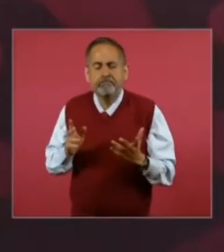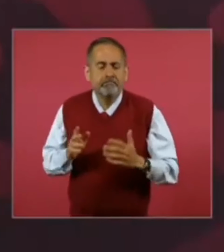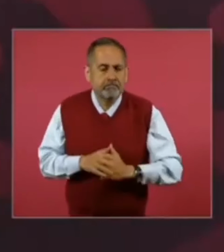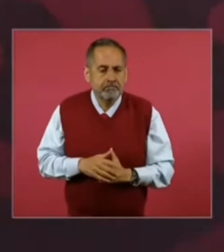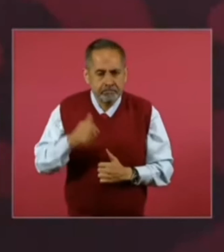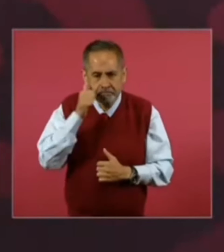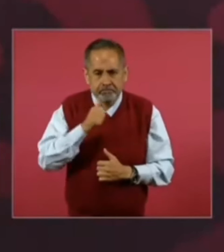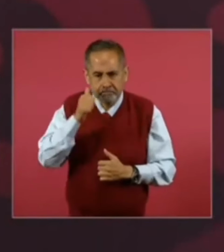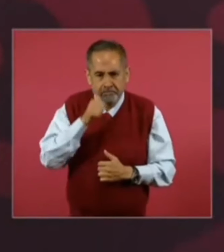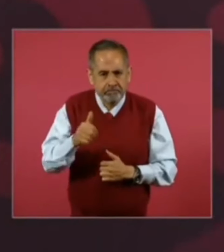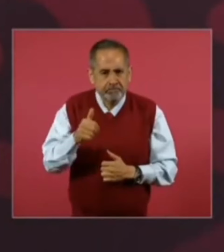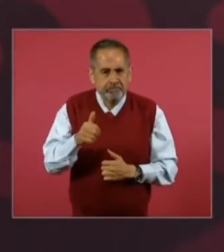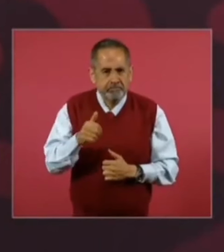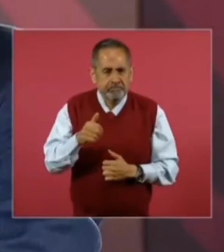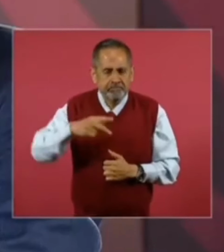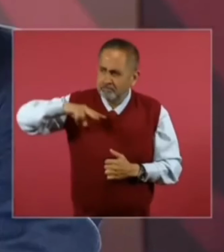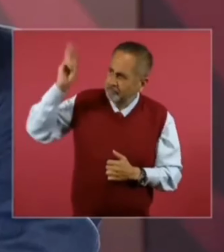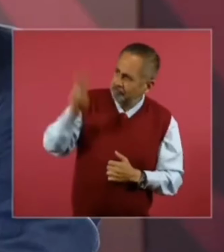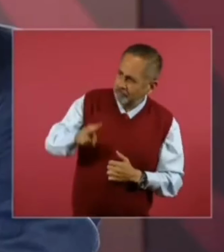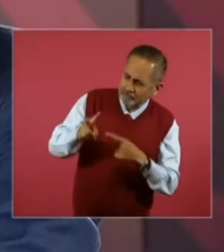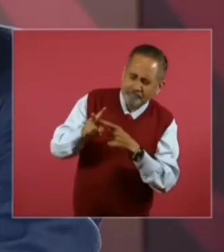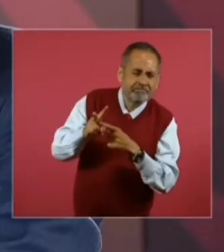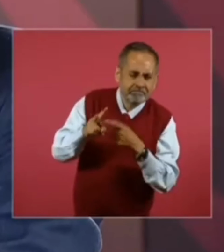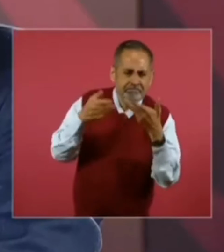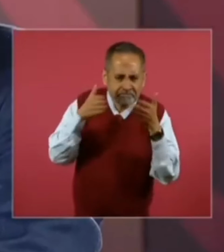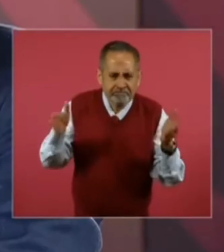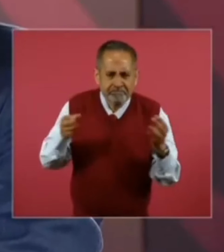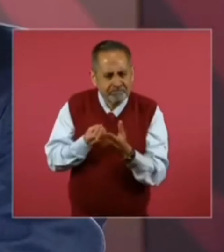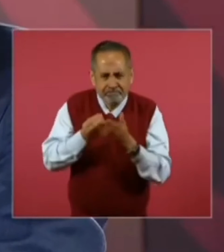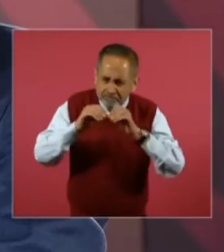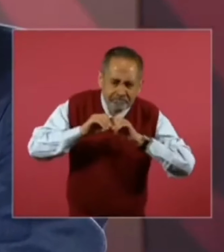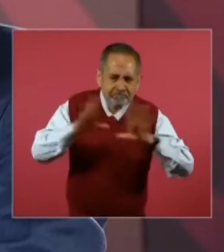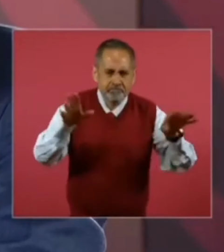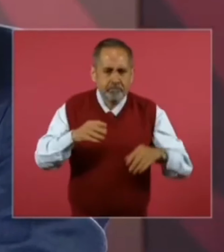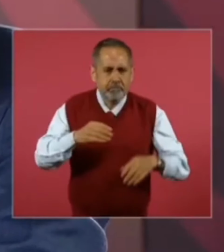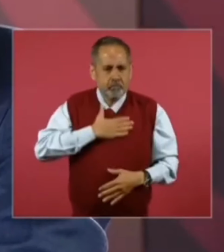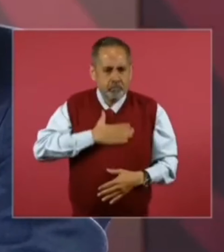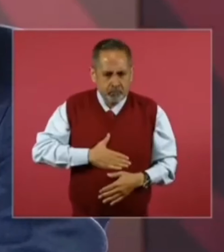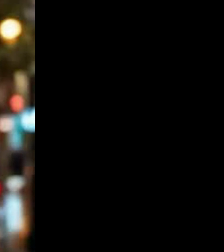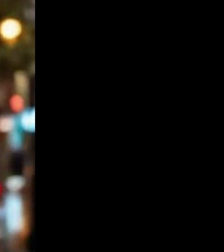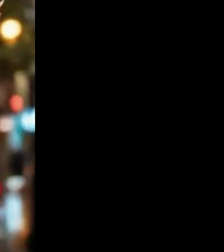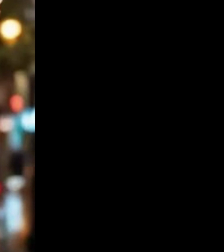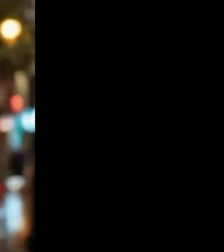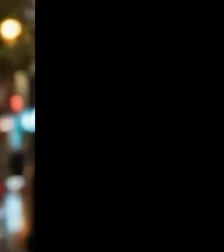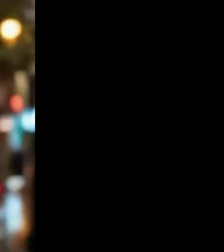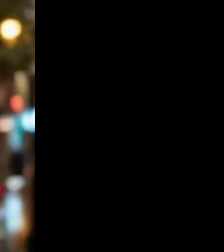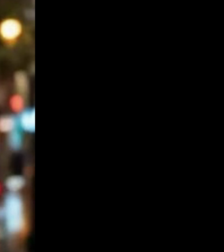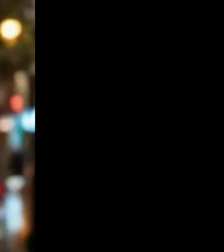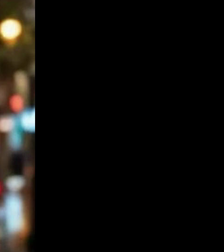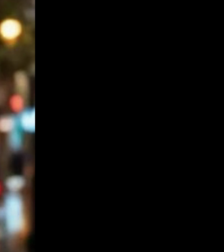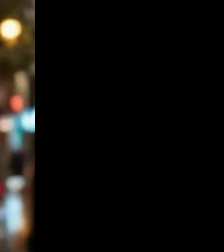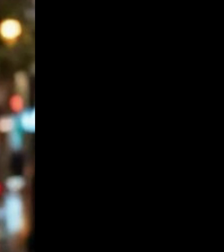siempre se abre paso y la justicia tarda pero llega. Si te ha gustado el video, no olvides